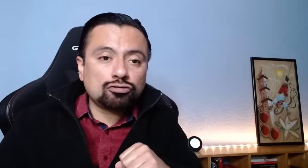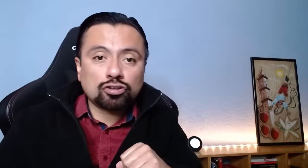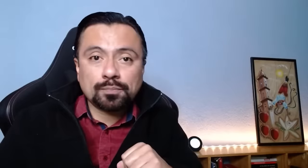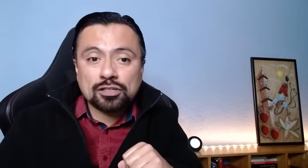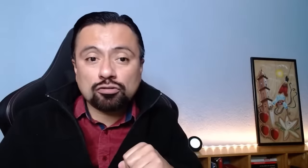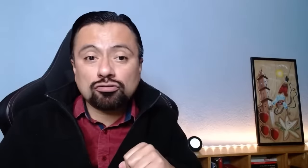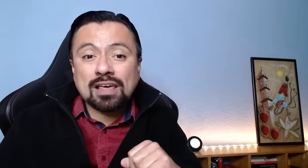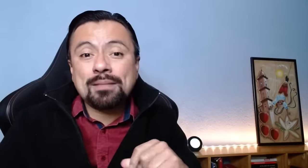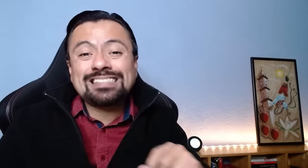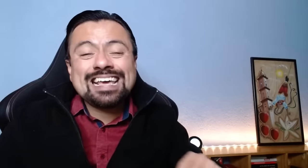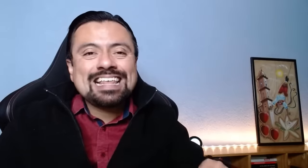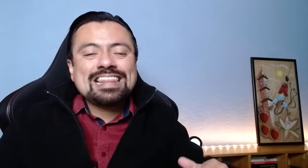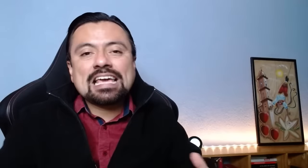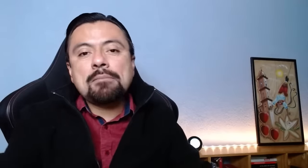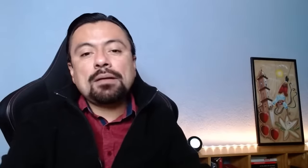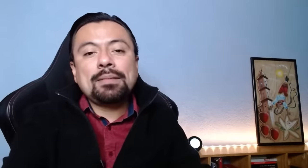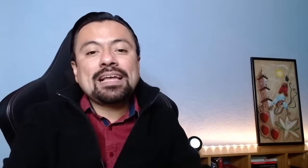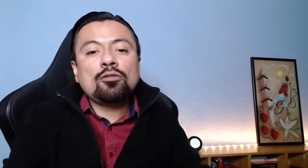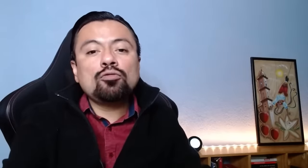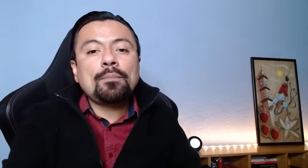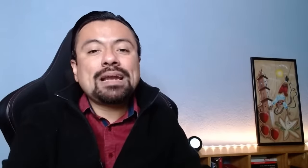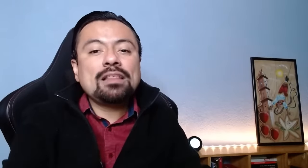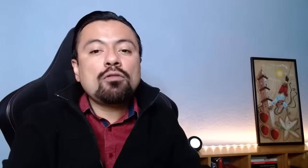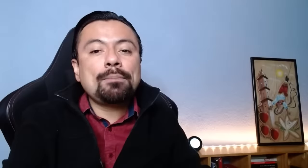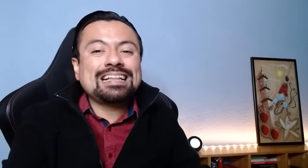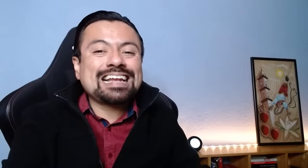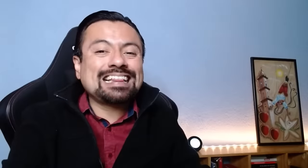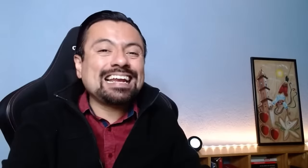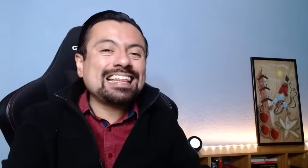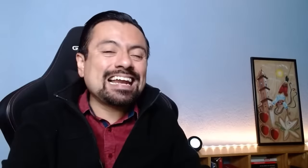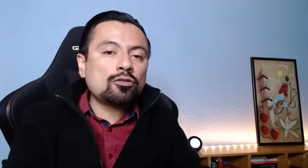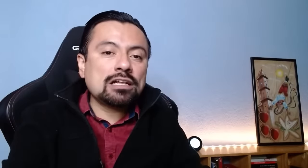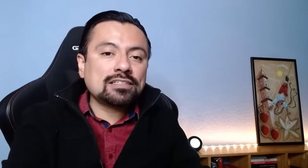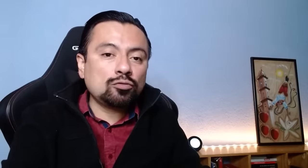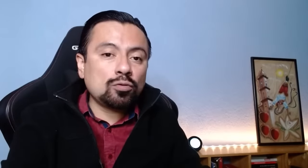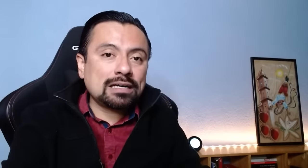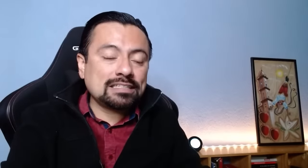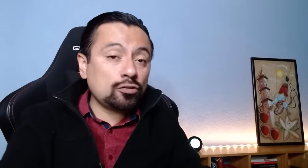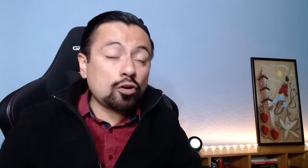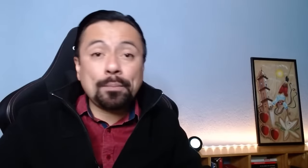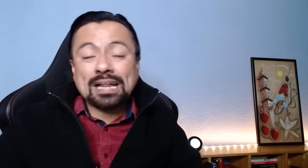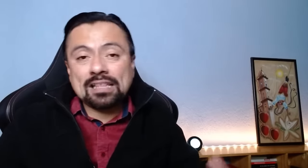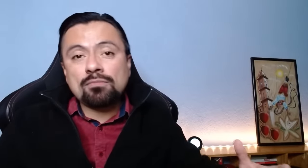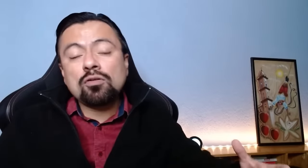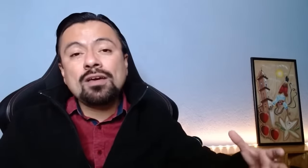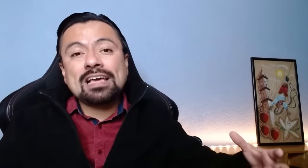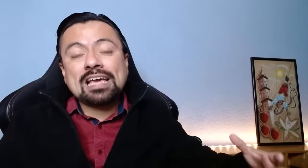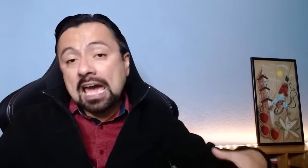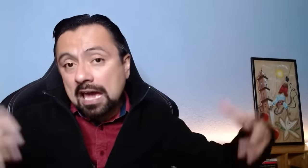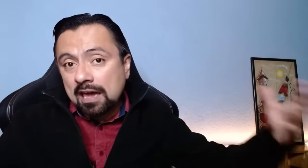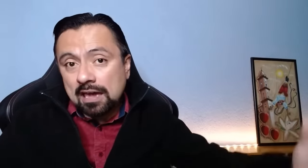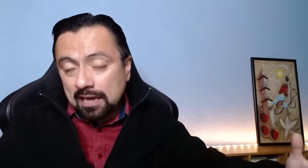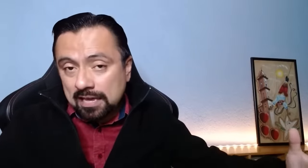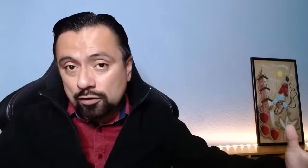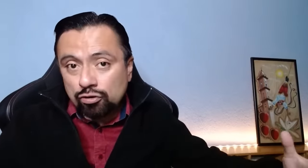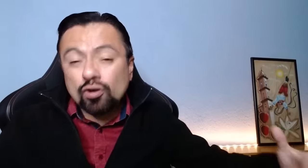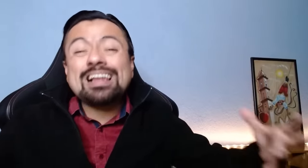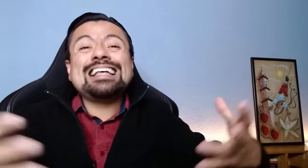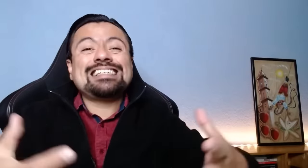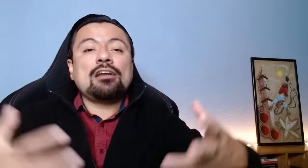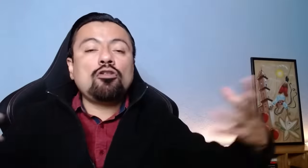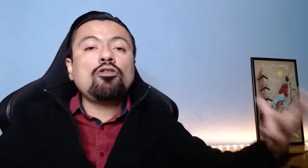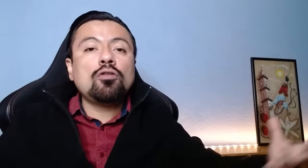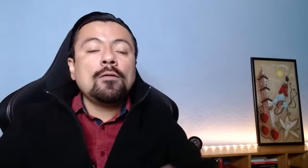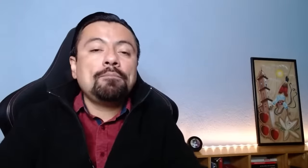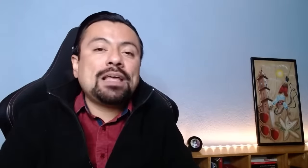uno de los sospechosos. Además de que implementaron un operativo para tratar de dar con el segundo agresor, operativo que incluyó